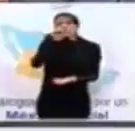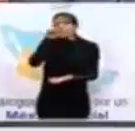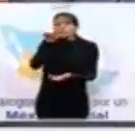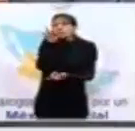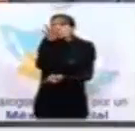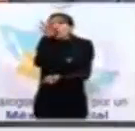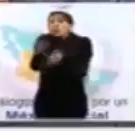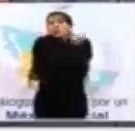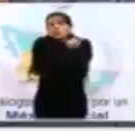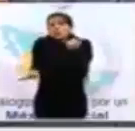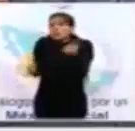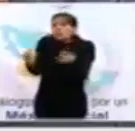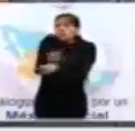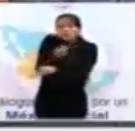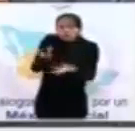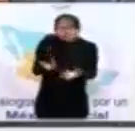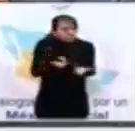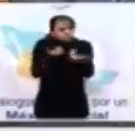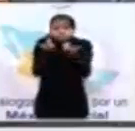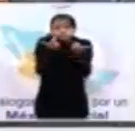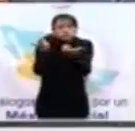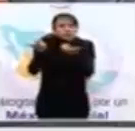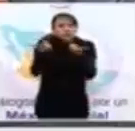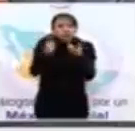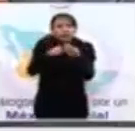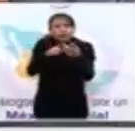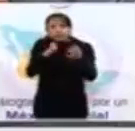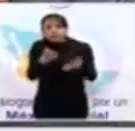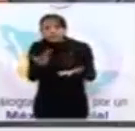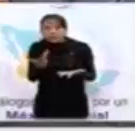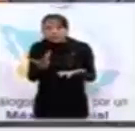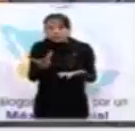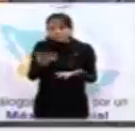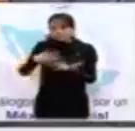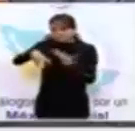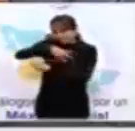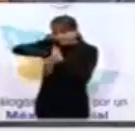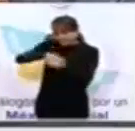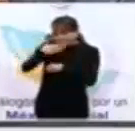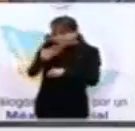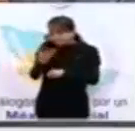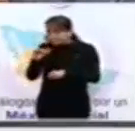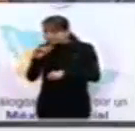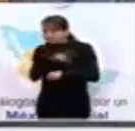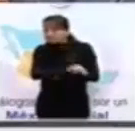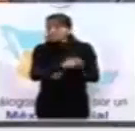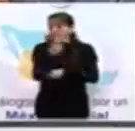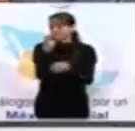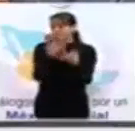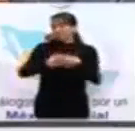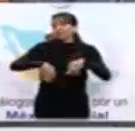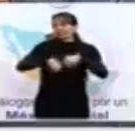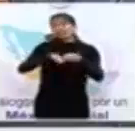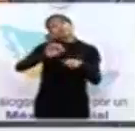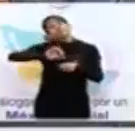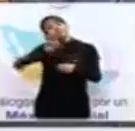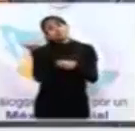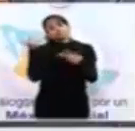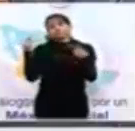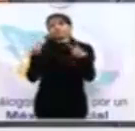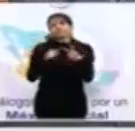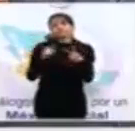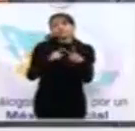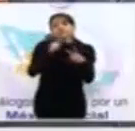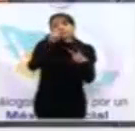quisiera, pero ese es un punto importante. Y otro punto que destaco y que me parece fundamental es el tema